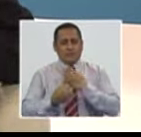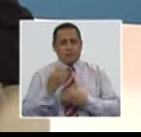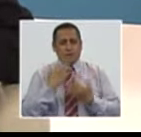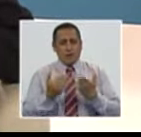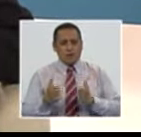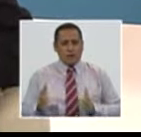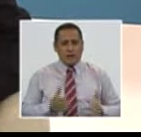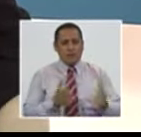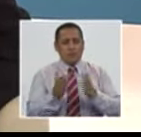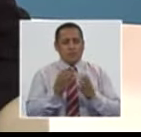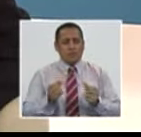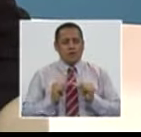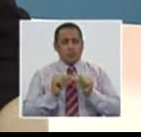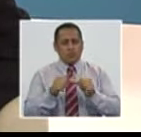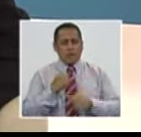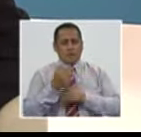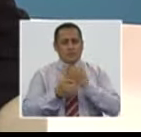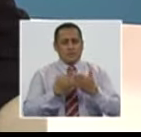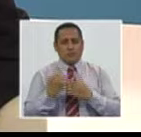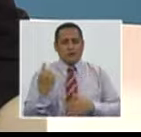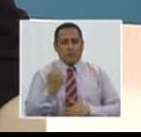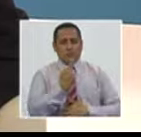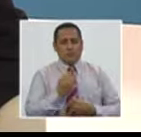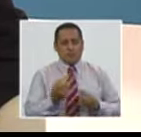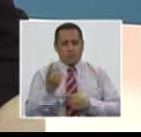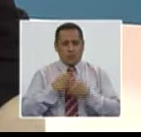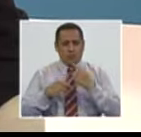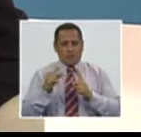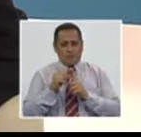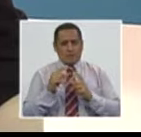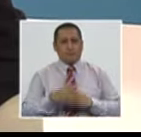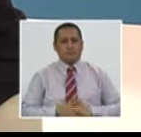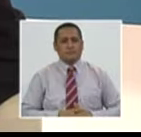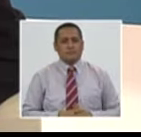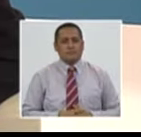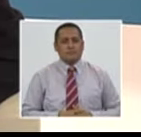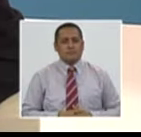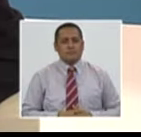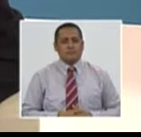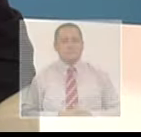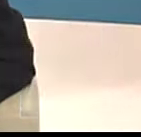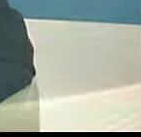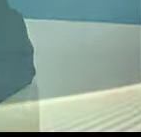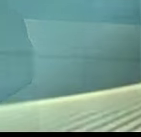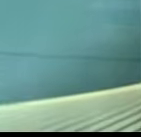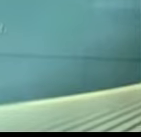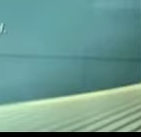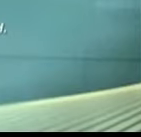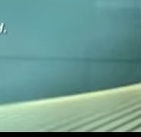dice un poco la hoja de ruta para seguir ante cada uno de ellos volvemos con las frases del programa